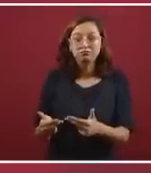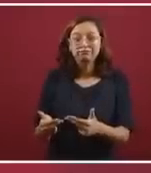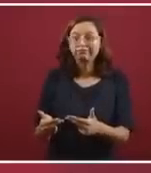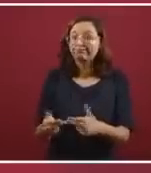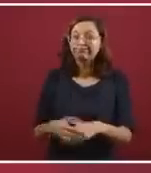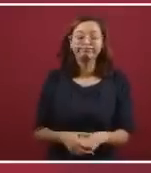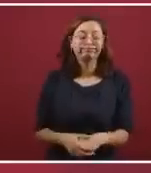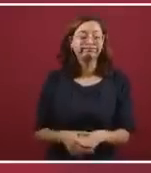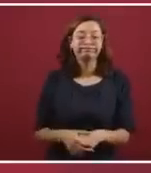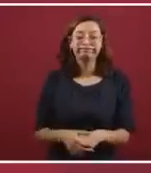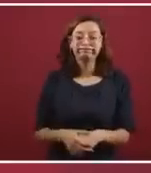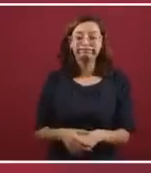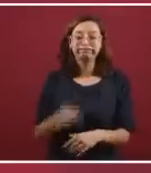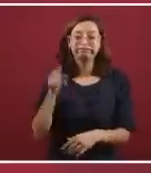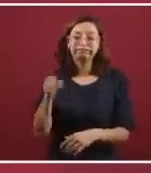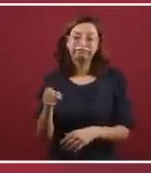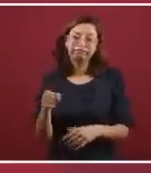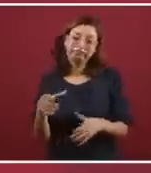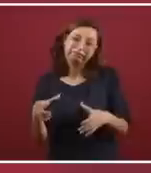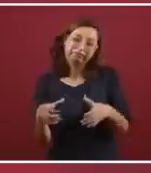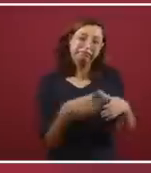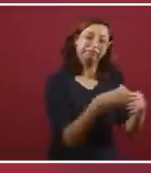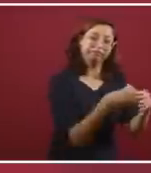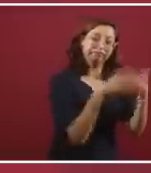formó parte del conservadurismo